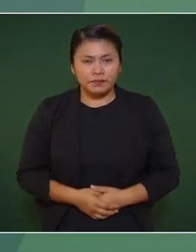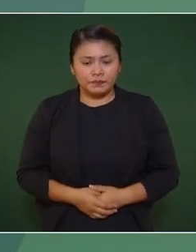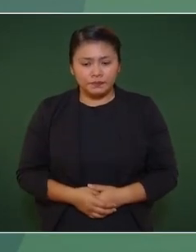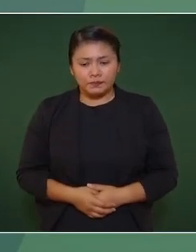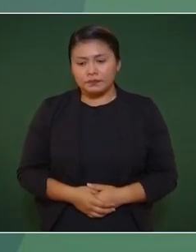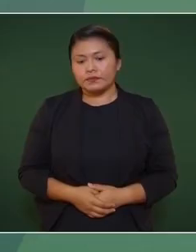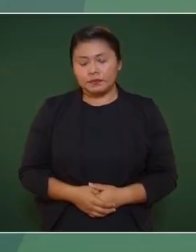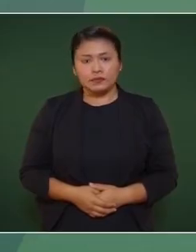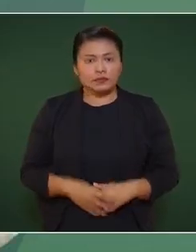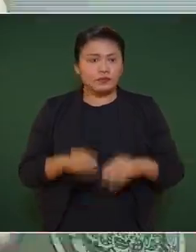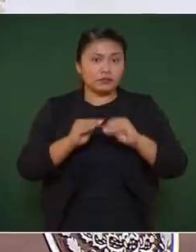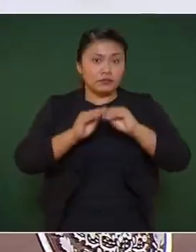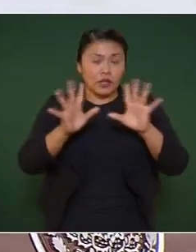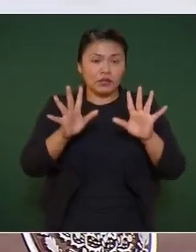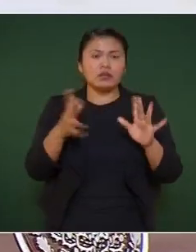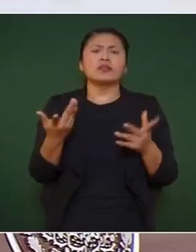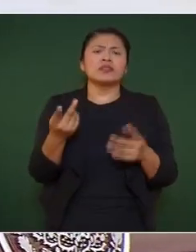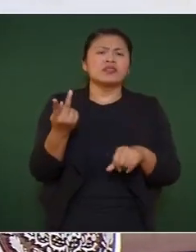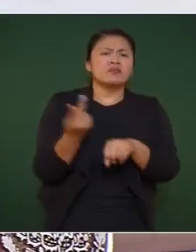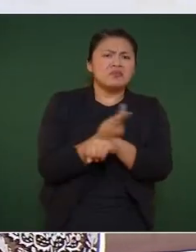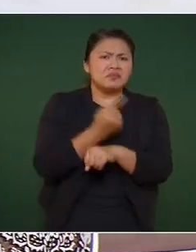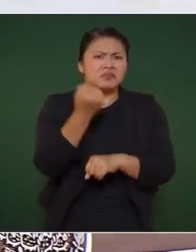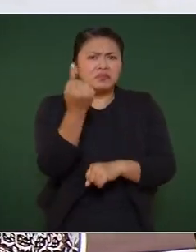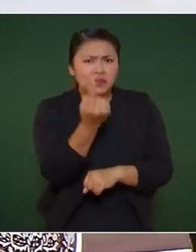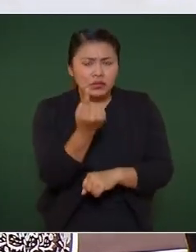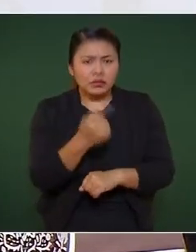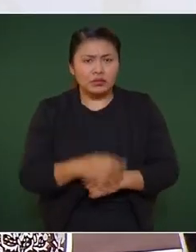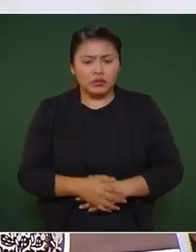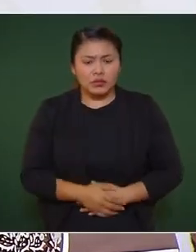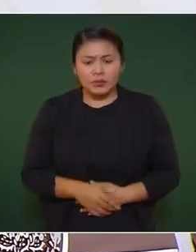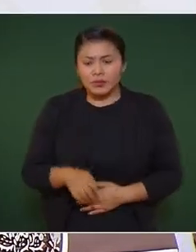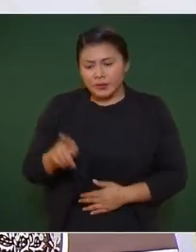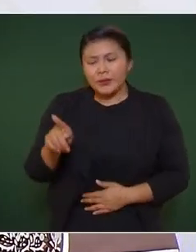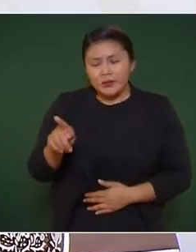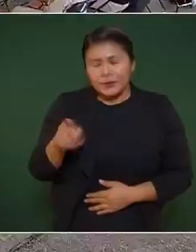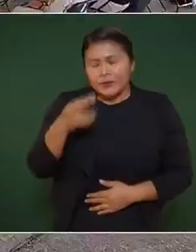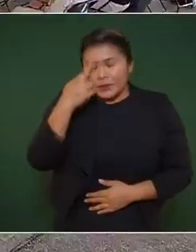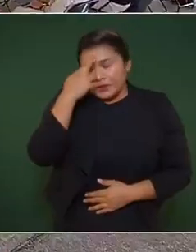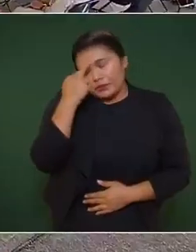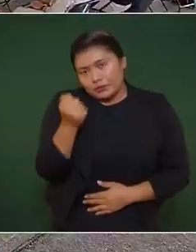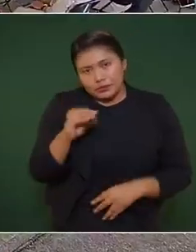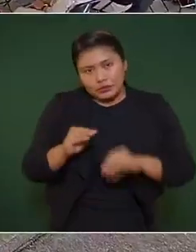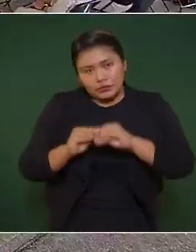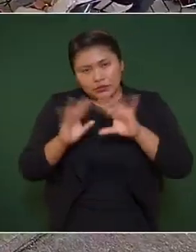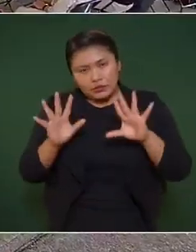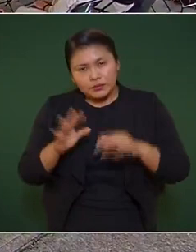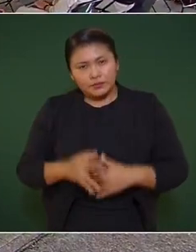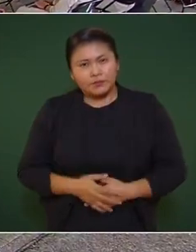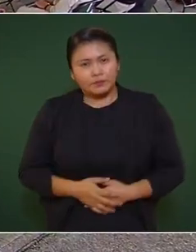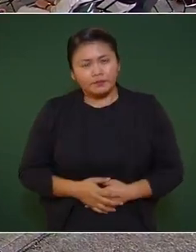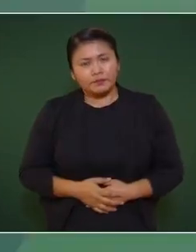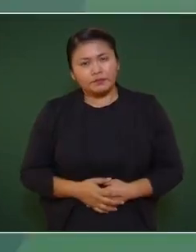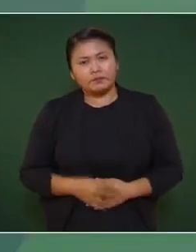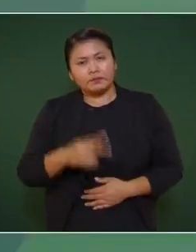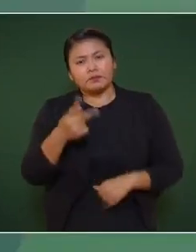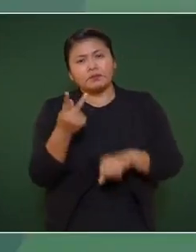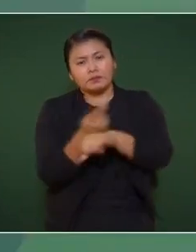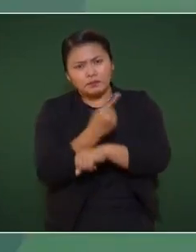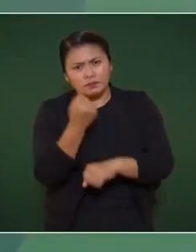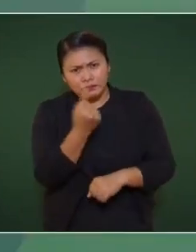Sí, lo que sucede, tienes toda la razón y ellos también, es que